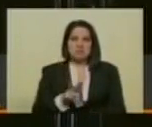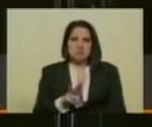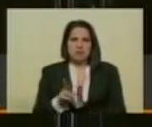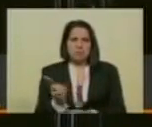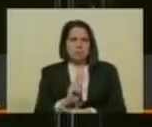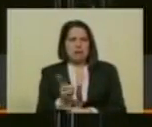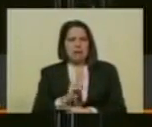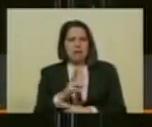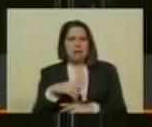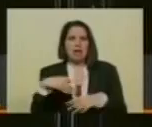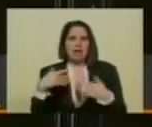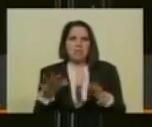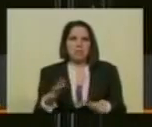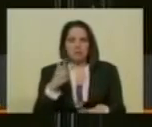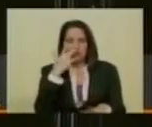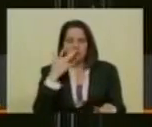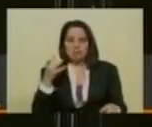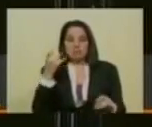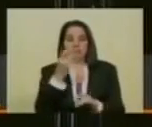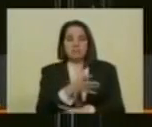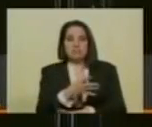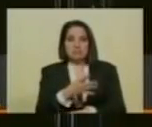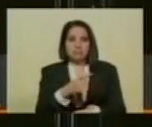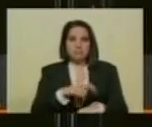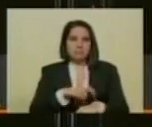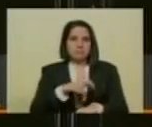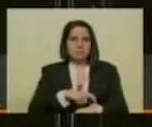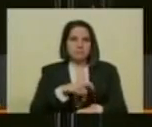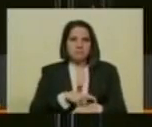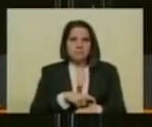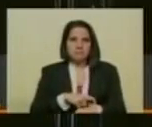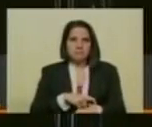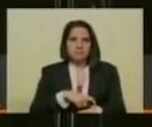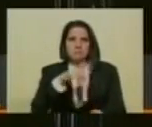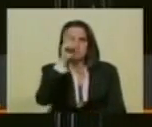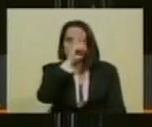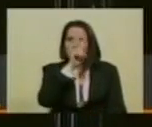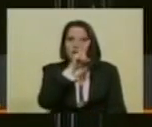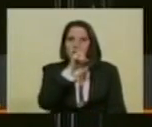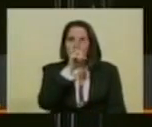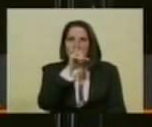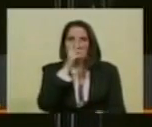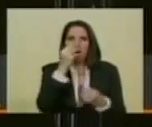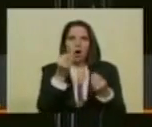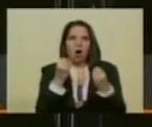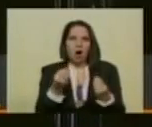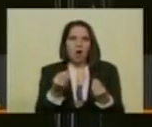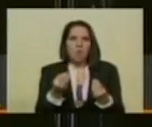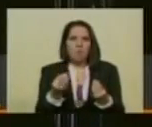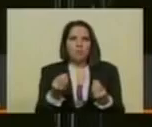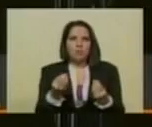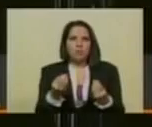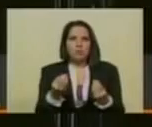rápido, más temprano que tarde, nuestra Venezuela iba a ser llevada por estos